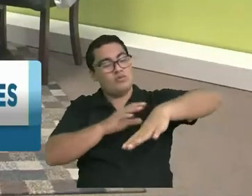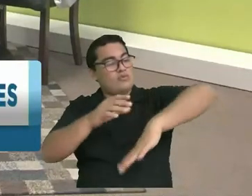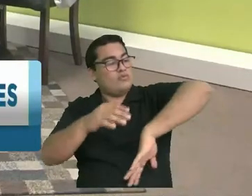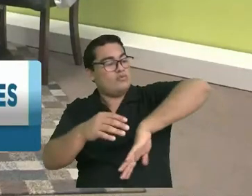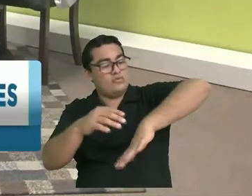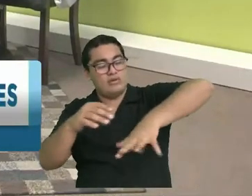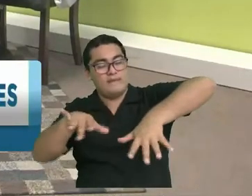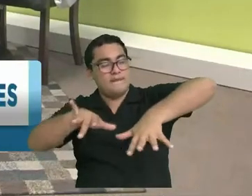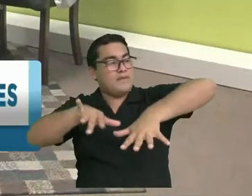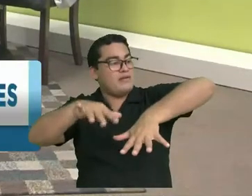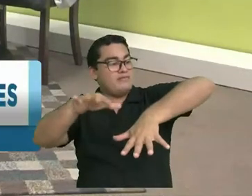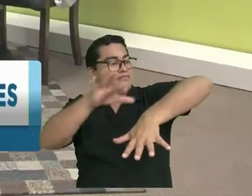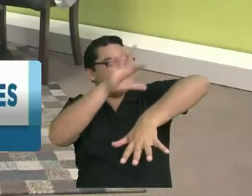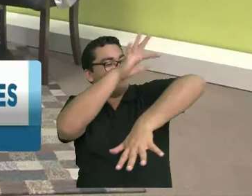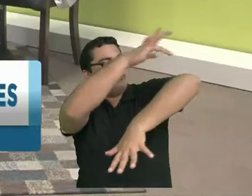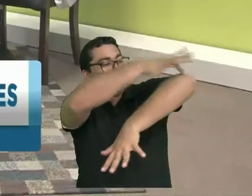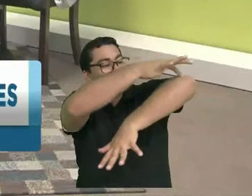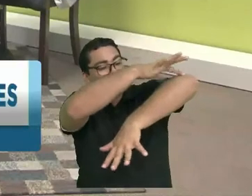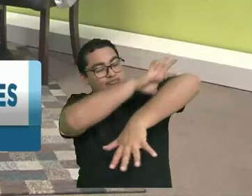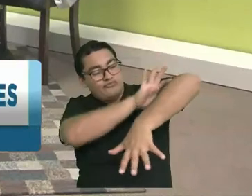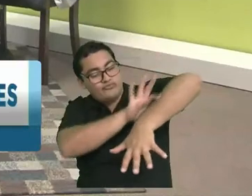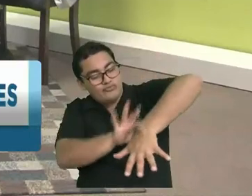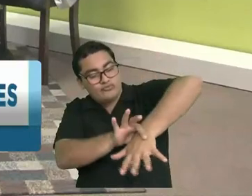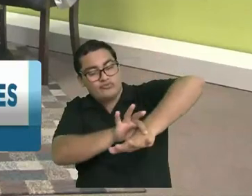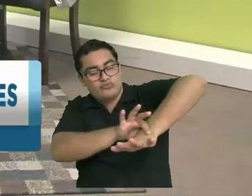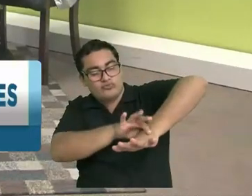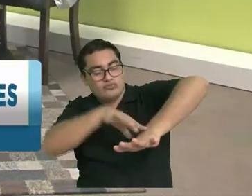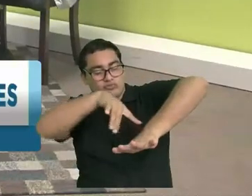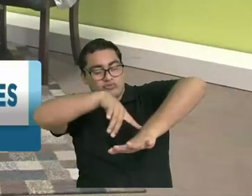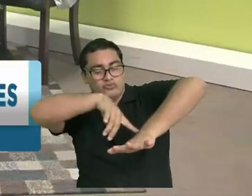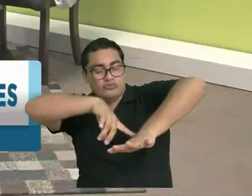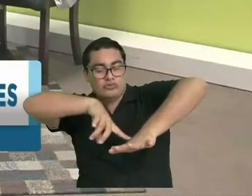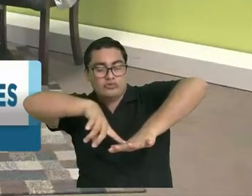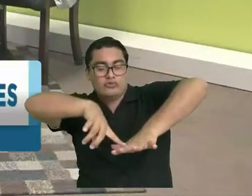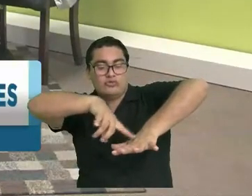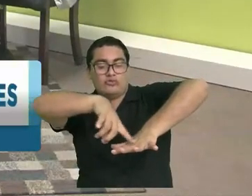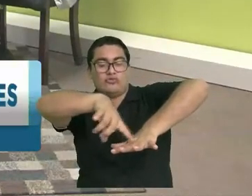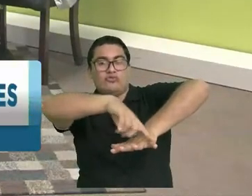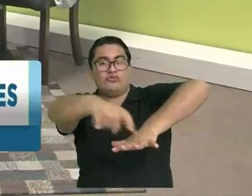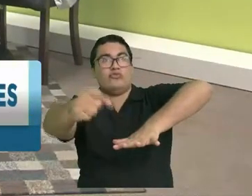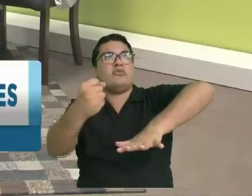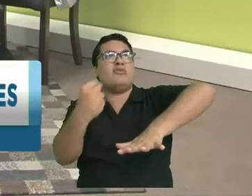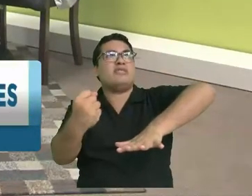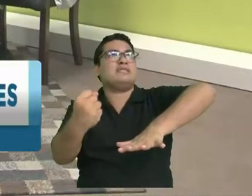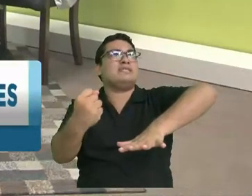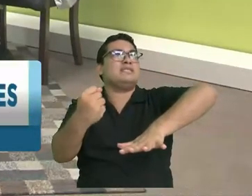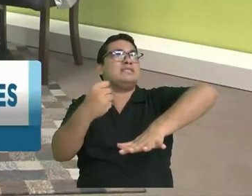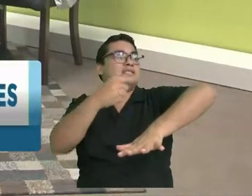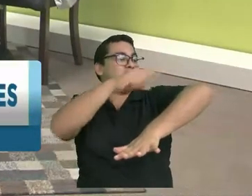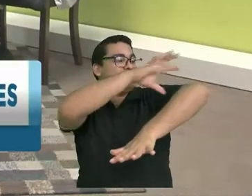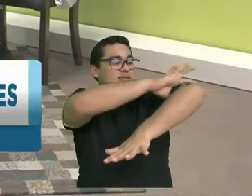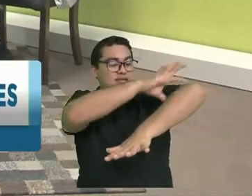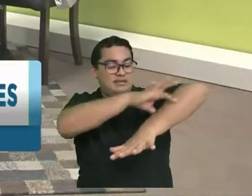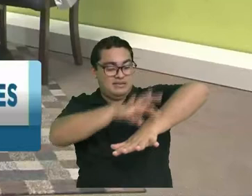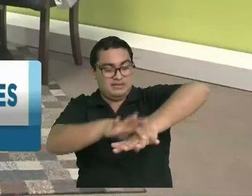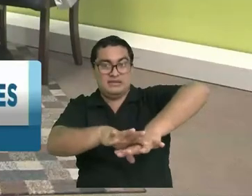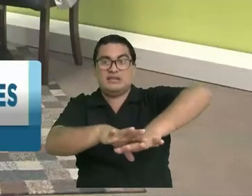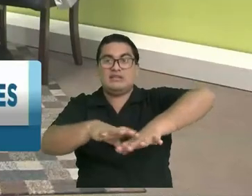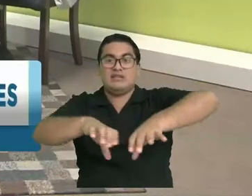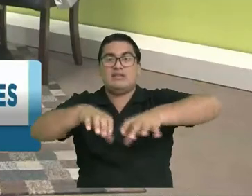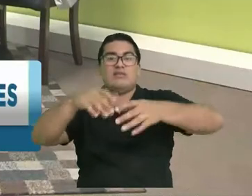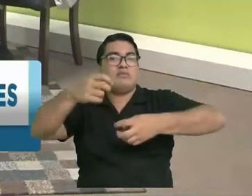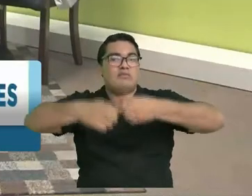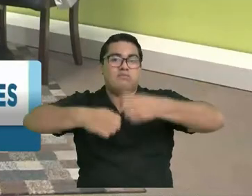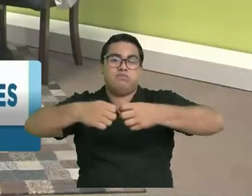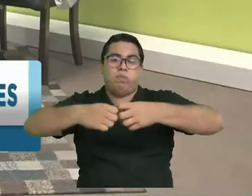Y después pasa al astrálago, que es un hueso que distribuye la fuerza para que el pie pase el peso hacia el suelo. Esa